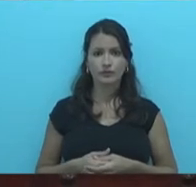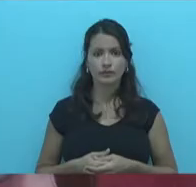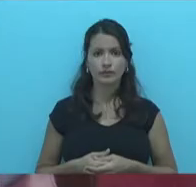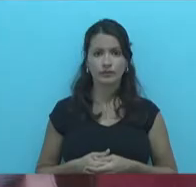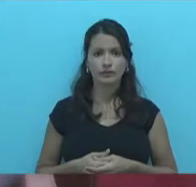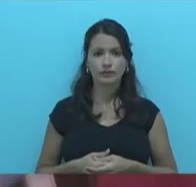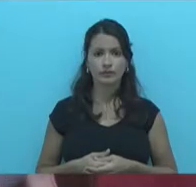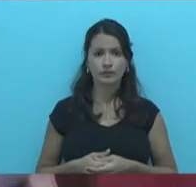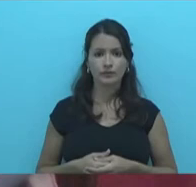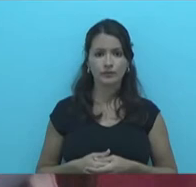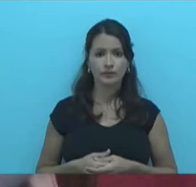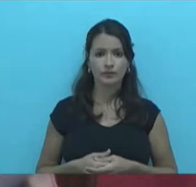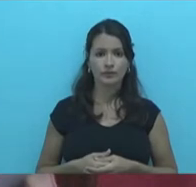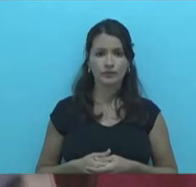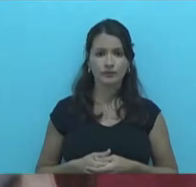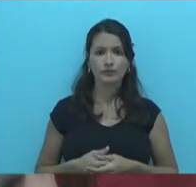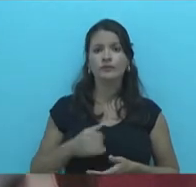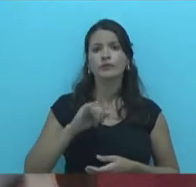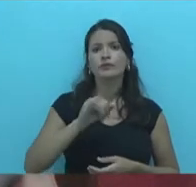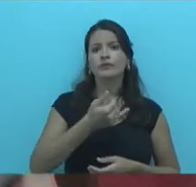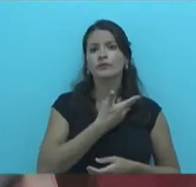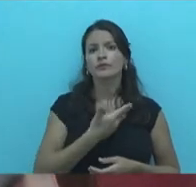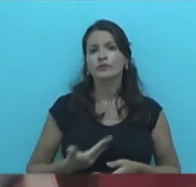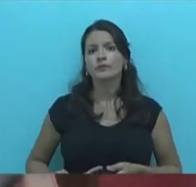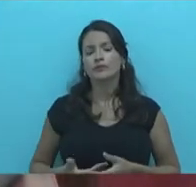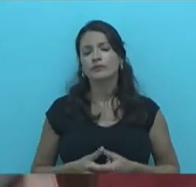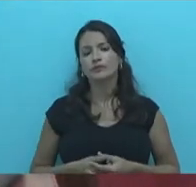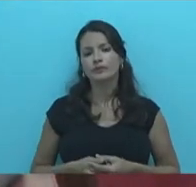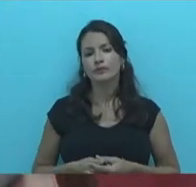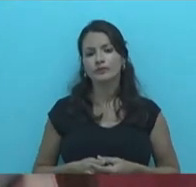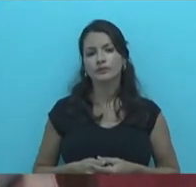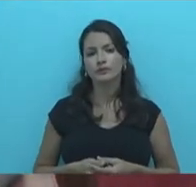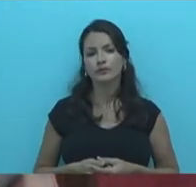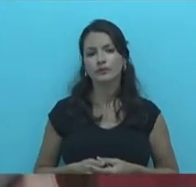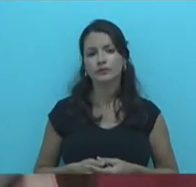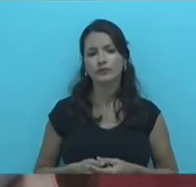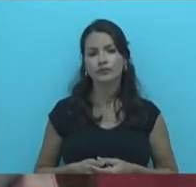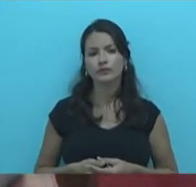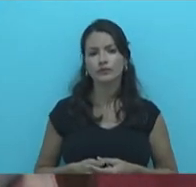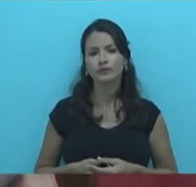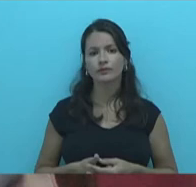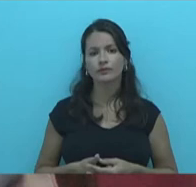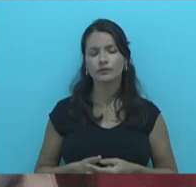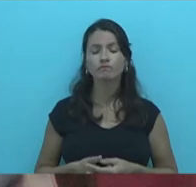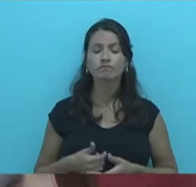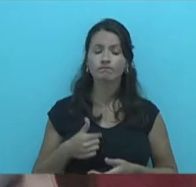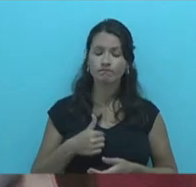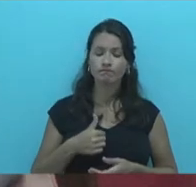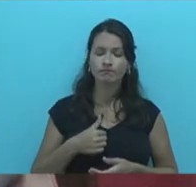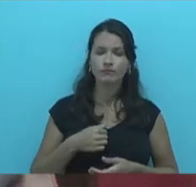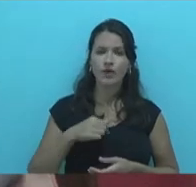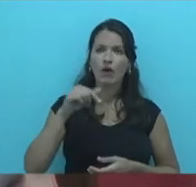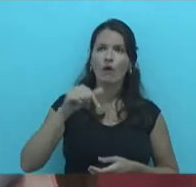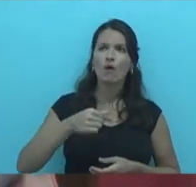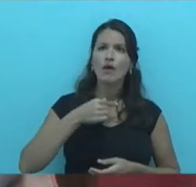Sí, señor presidente. Yo lo que quería plantear hoy